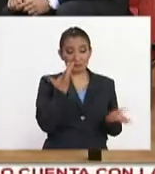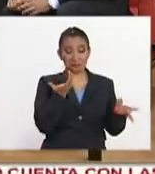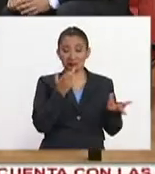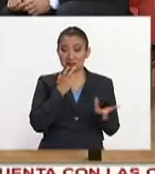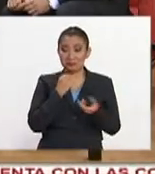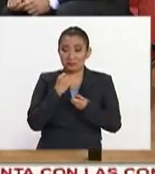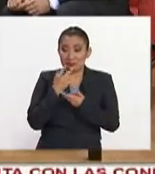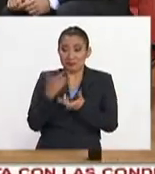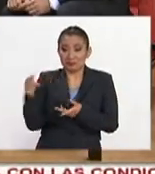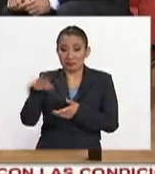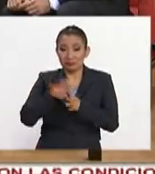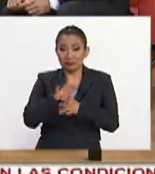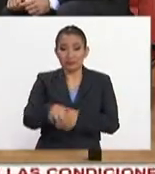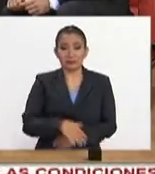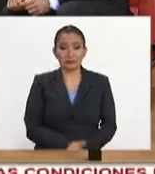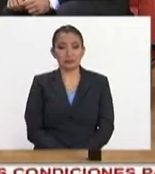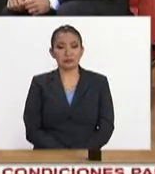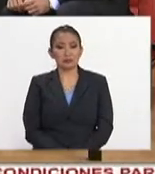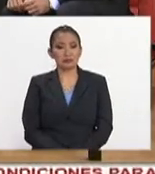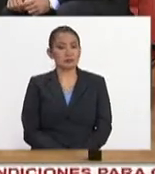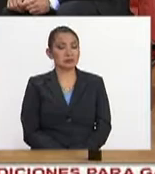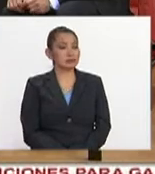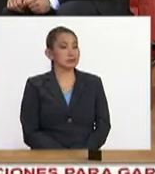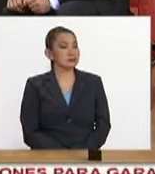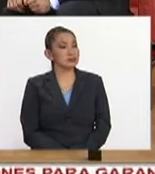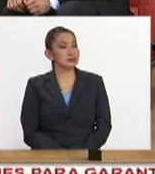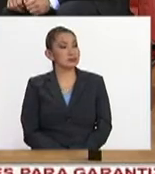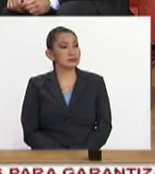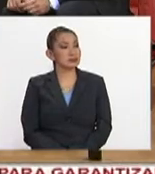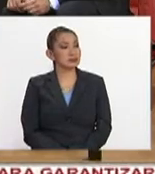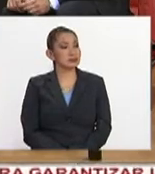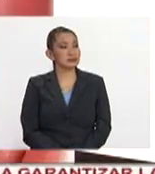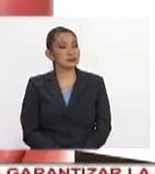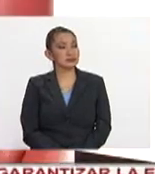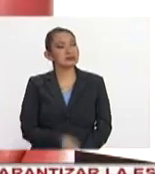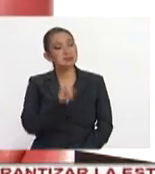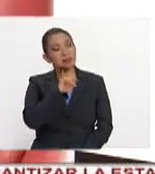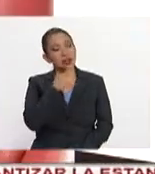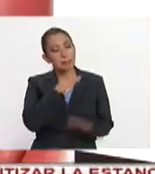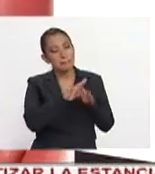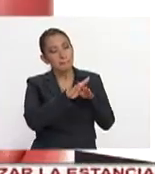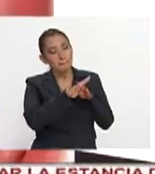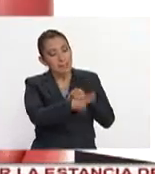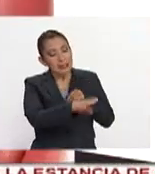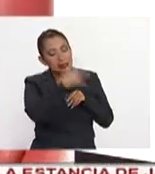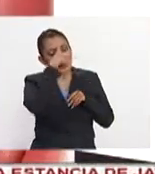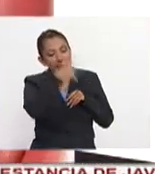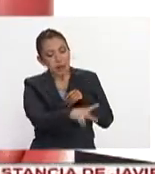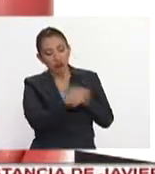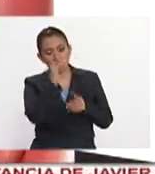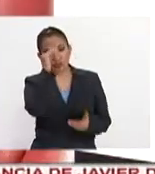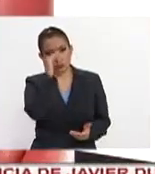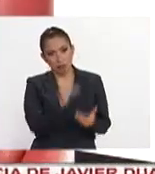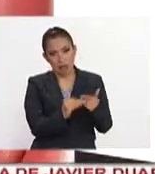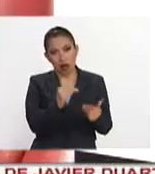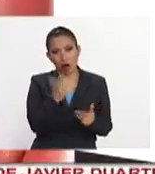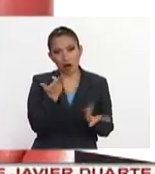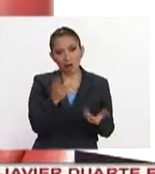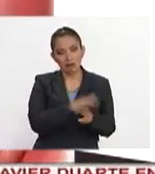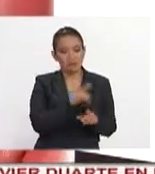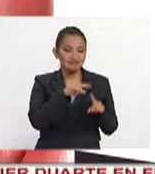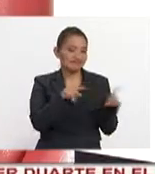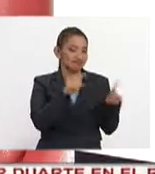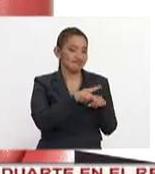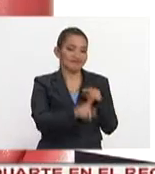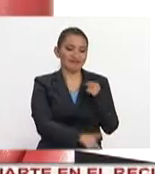Reactiva ante la migración. Sí, bueno, al menos la inmigración mexicana sí ha disminuido y eso es por